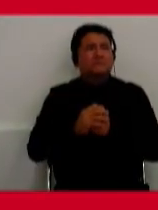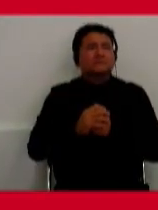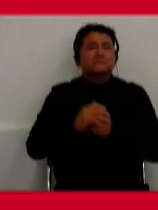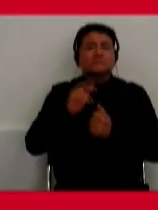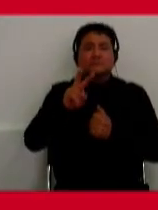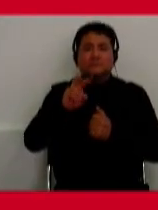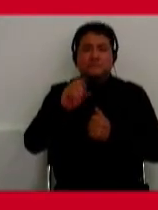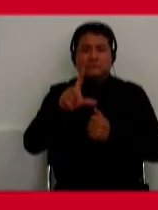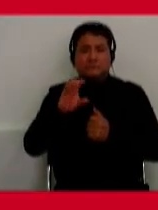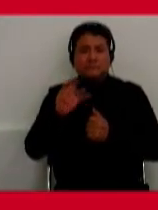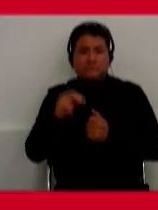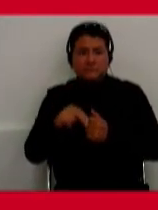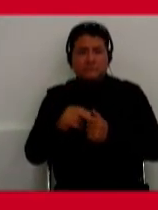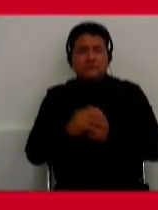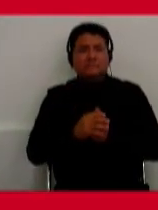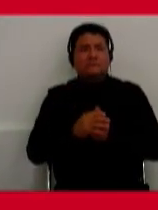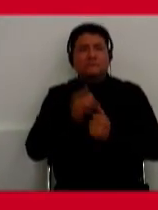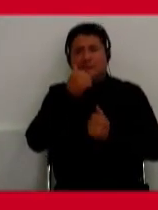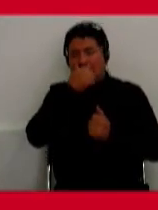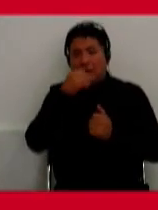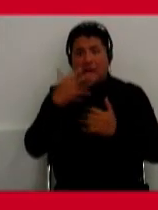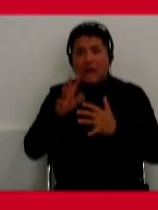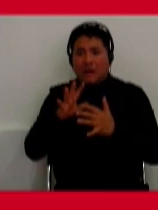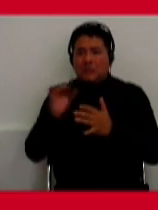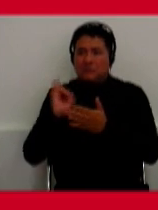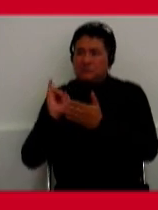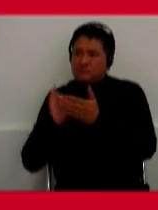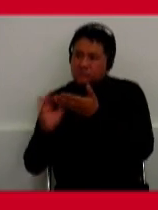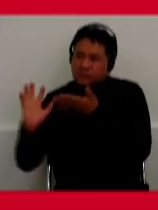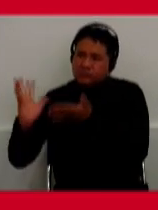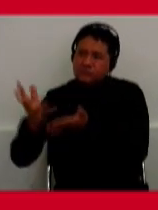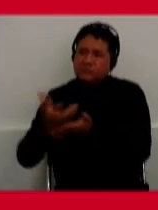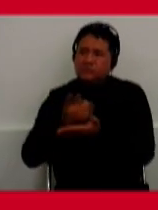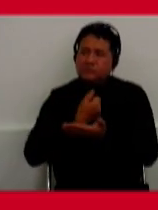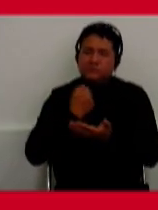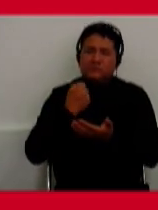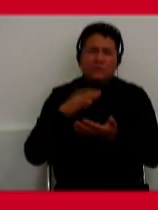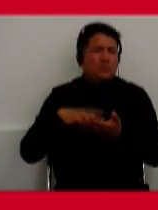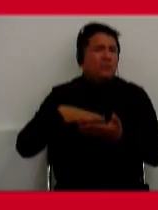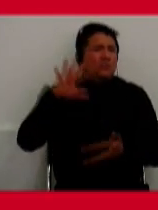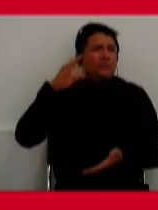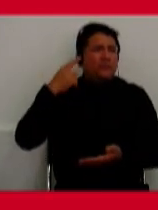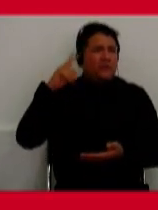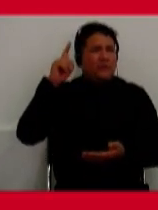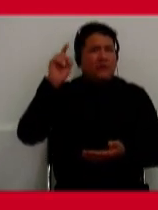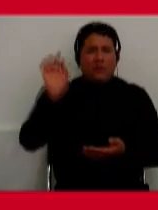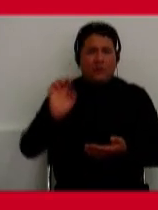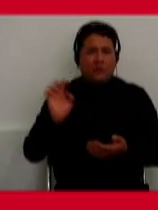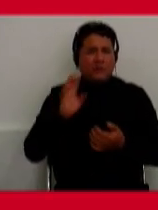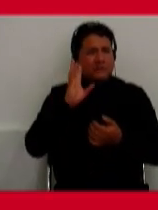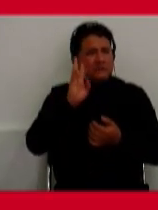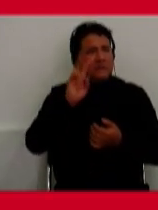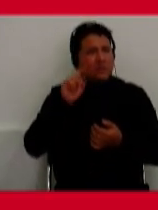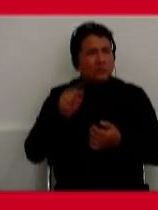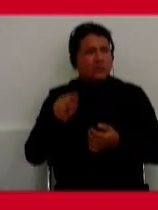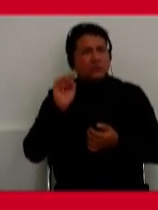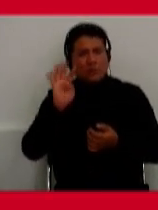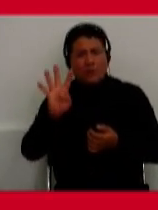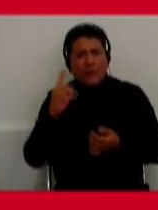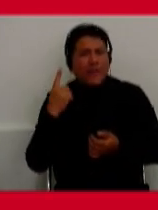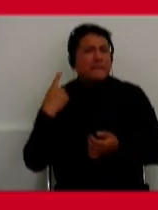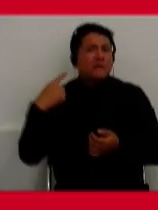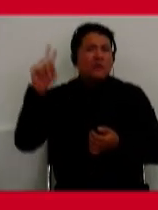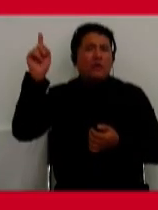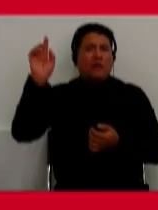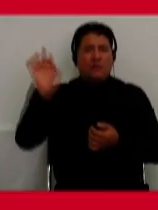7 millones en la colección de datos y esto ha originado a hoy que se tenga